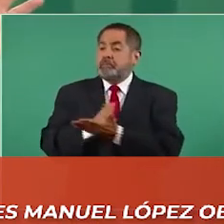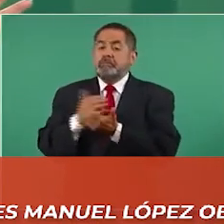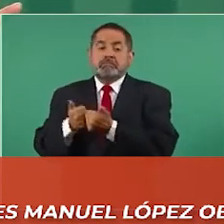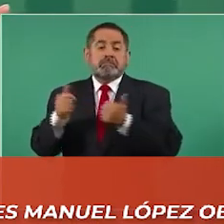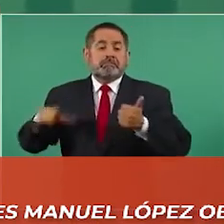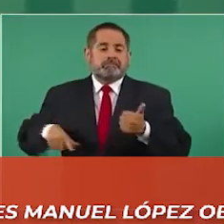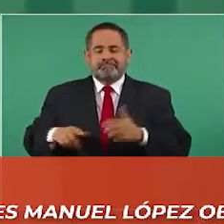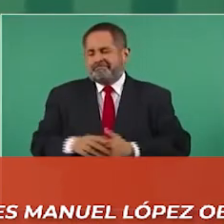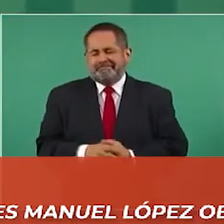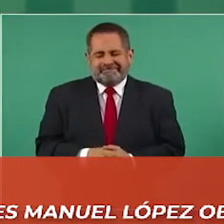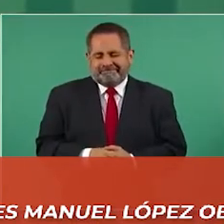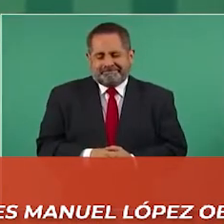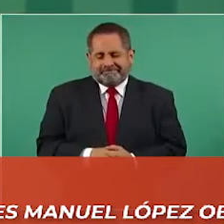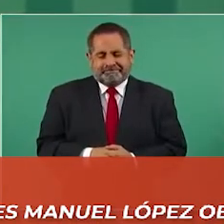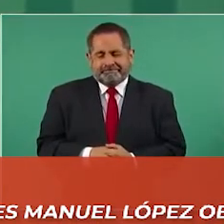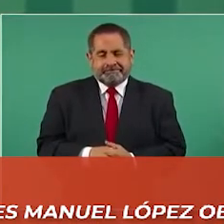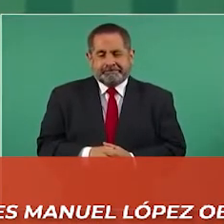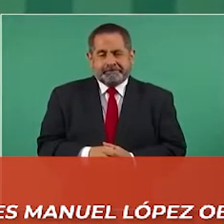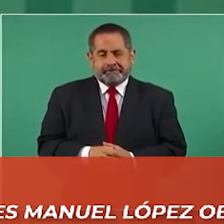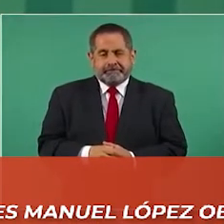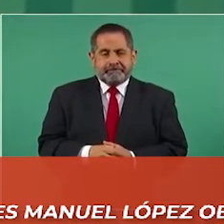¿eh?